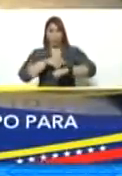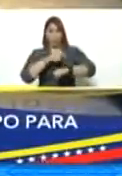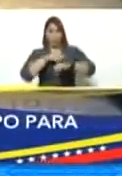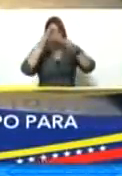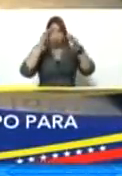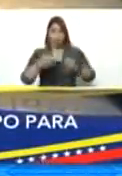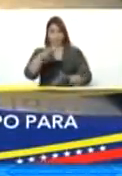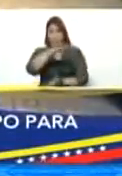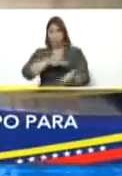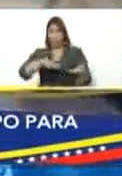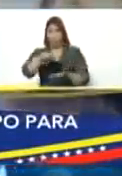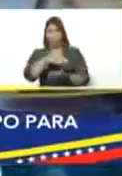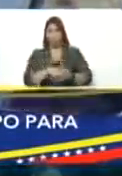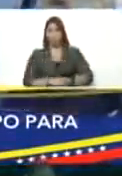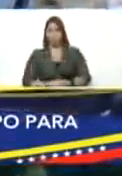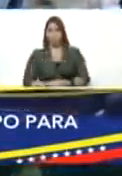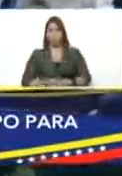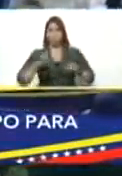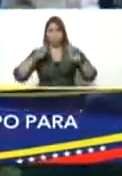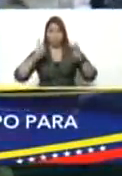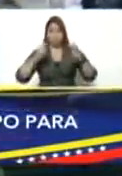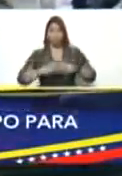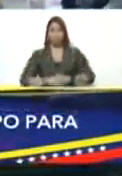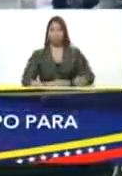los problemas, de los temas.